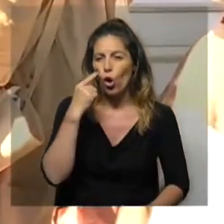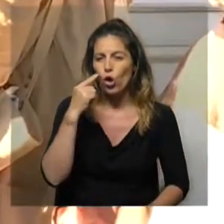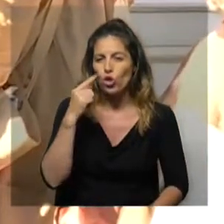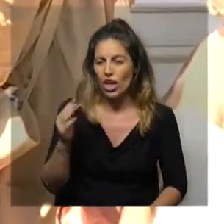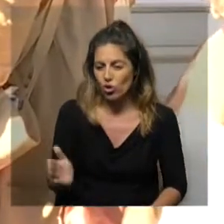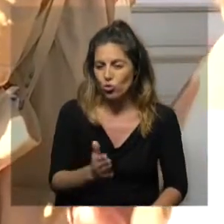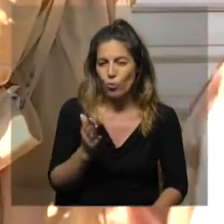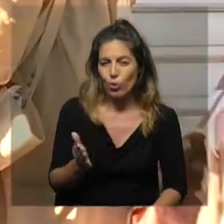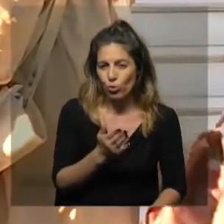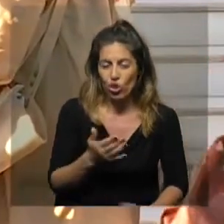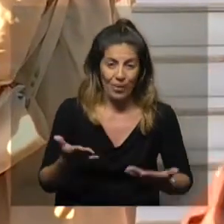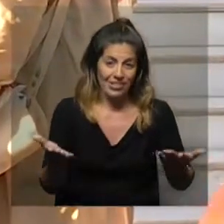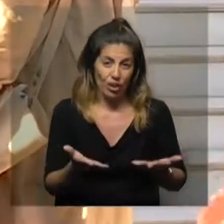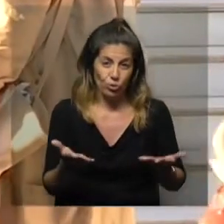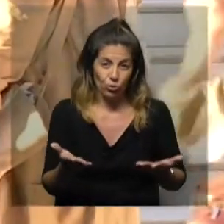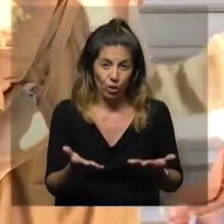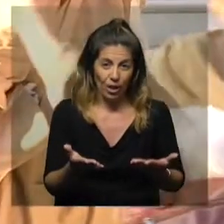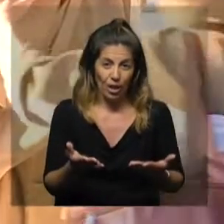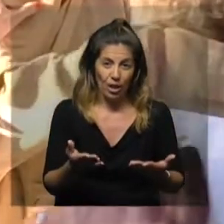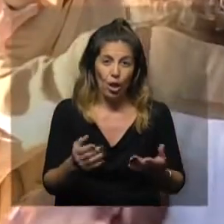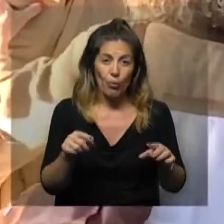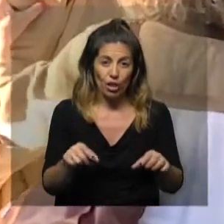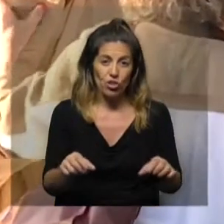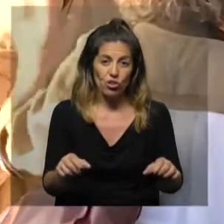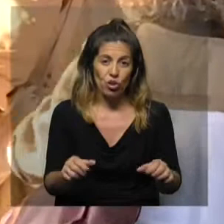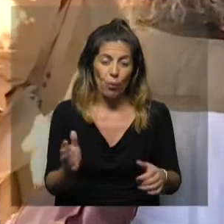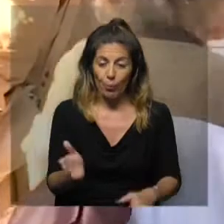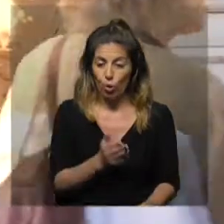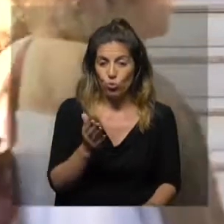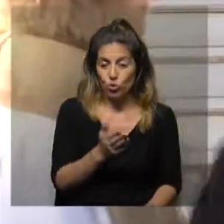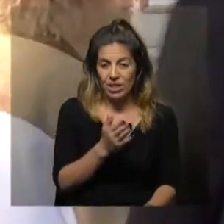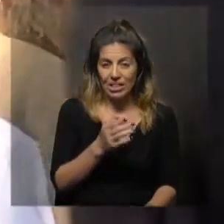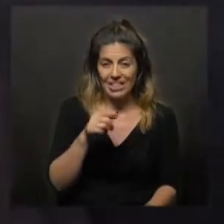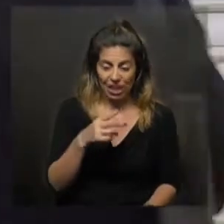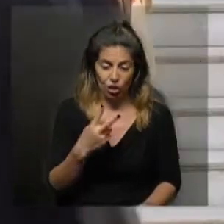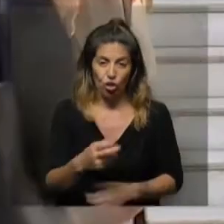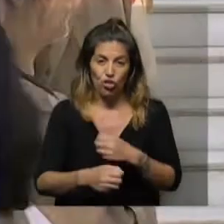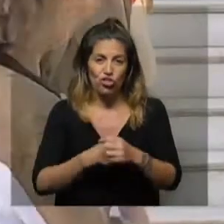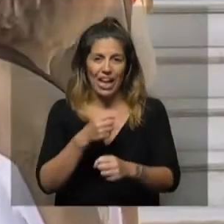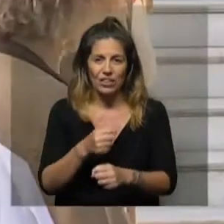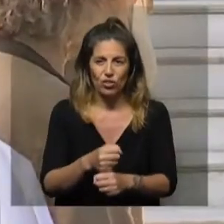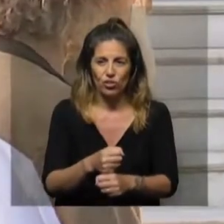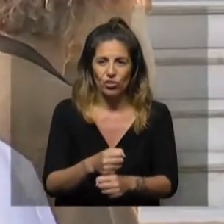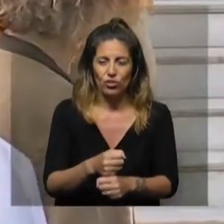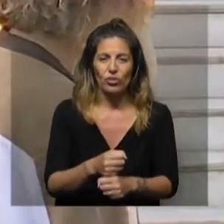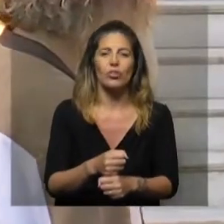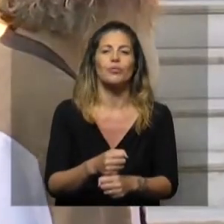producción más más actual porque Son obras que son producidas hace en estos dos años